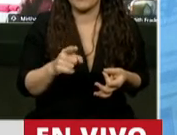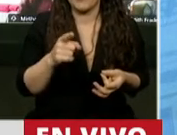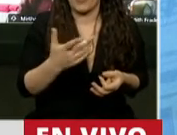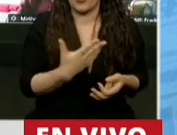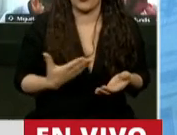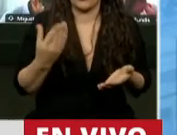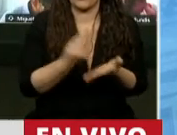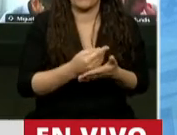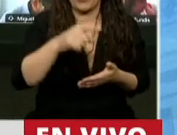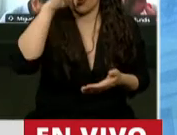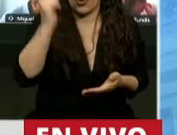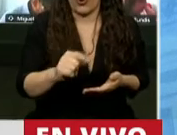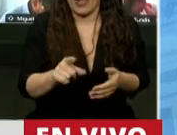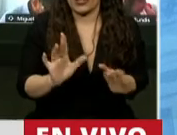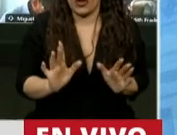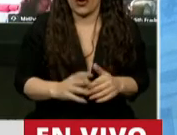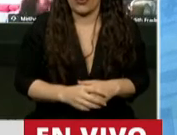el gobierno de la nación